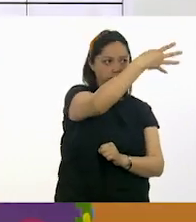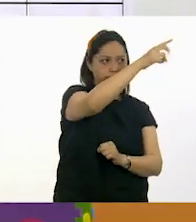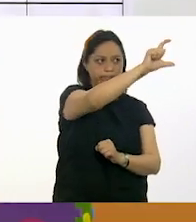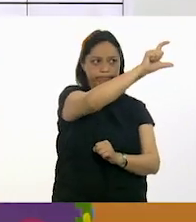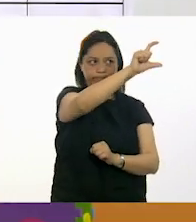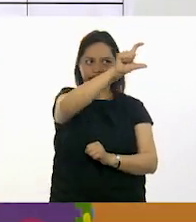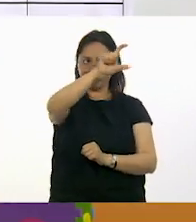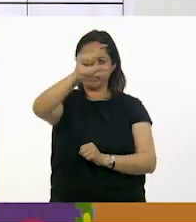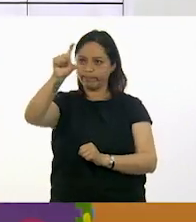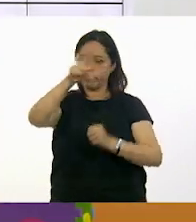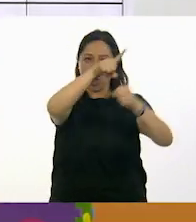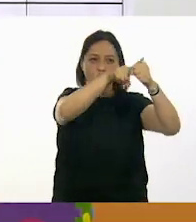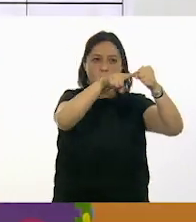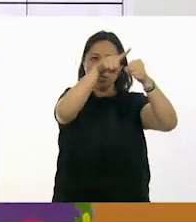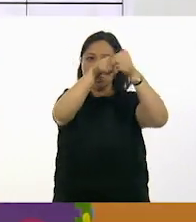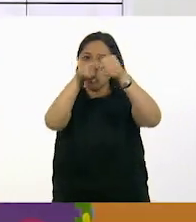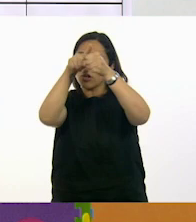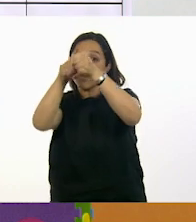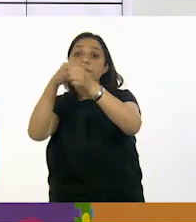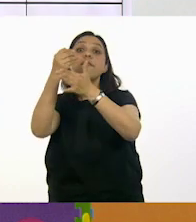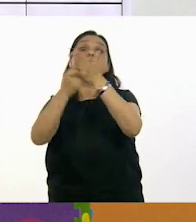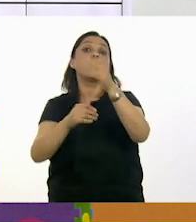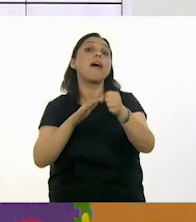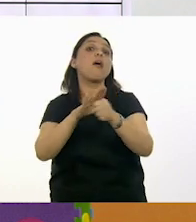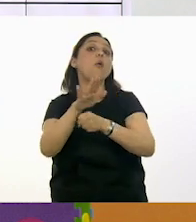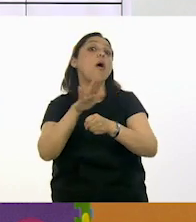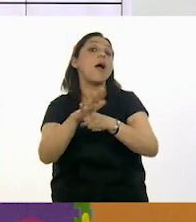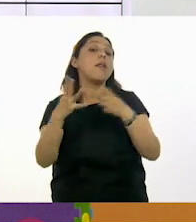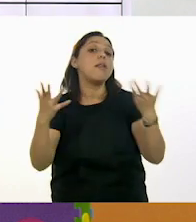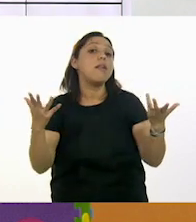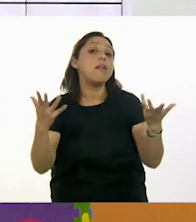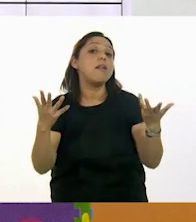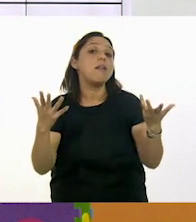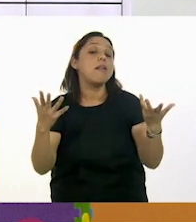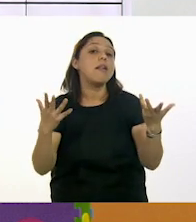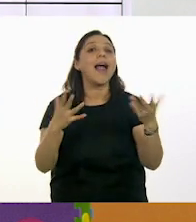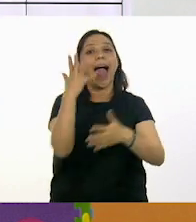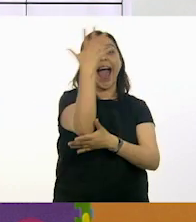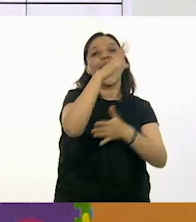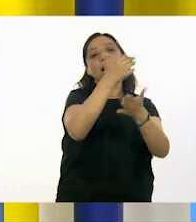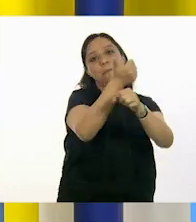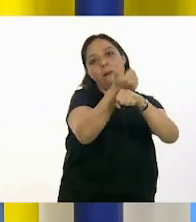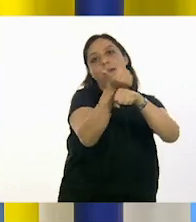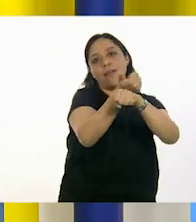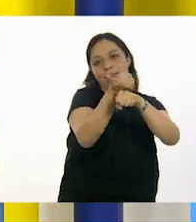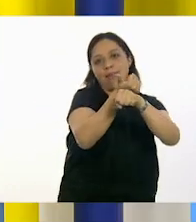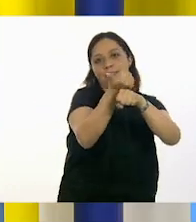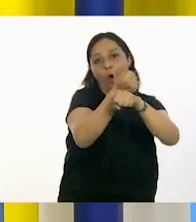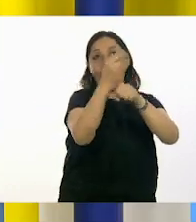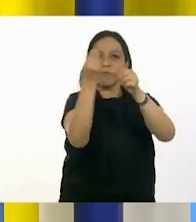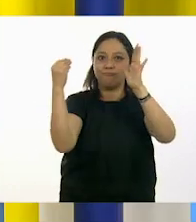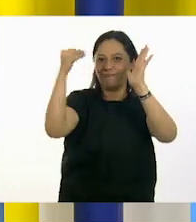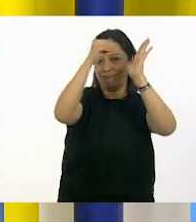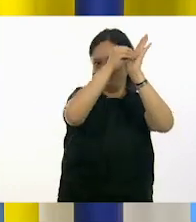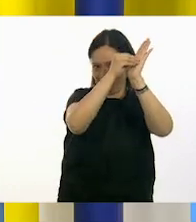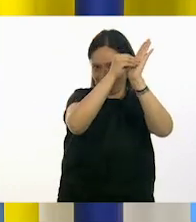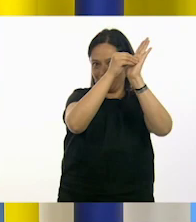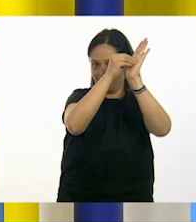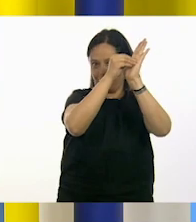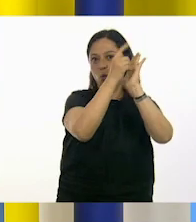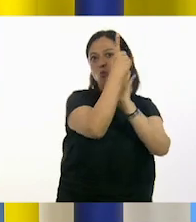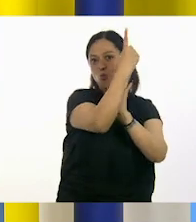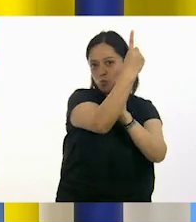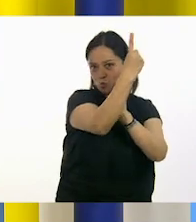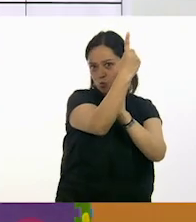que representan y solamente nos hace falta el del árbol lama. El amarillo. Muy bien, entonces vamos a colocar ahí el fruto